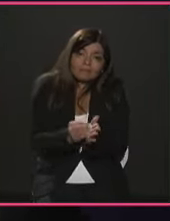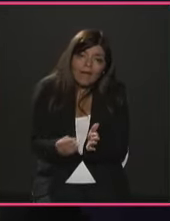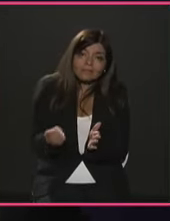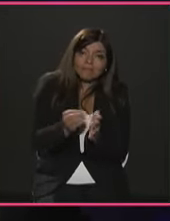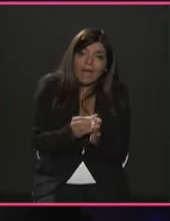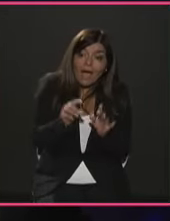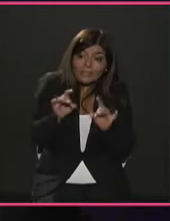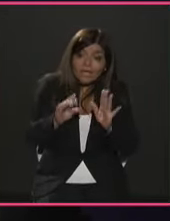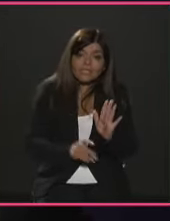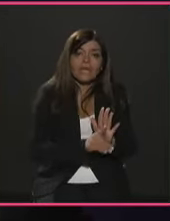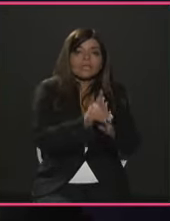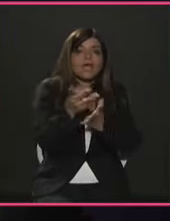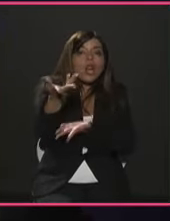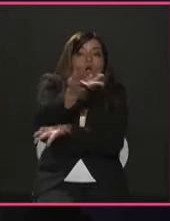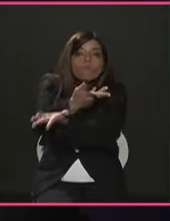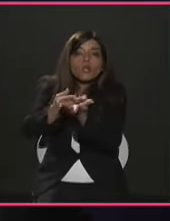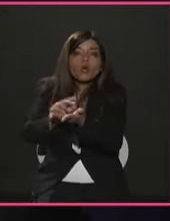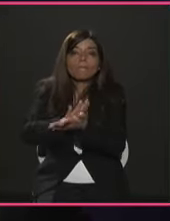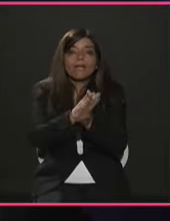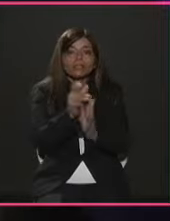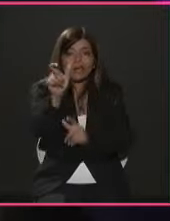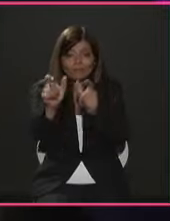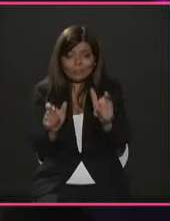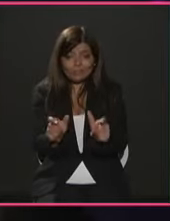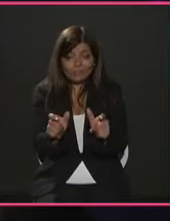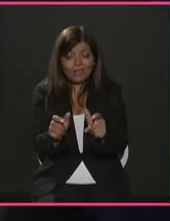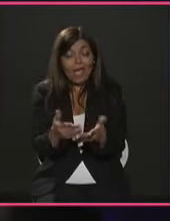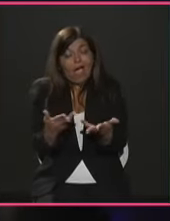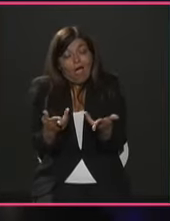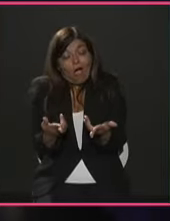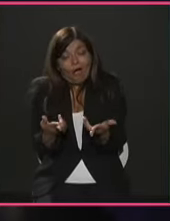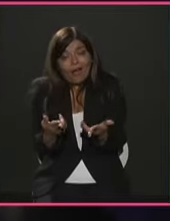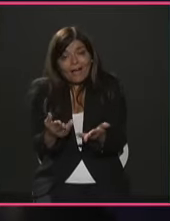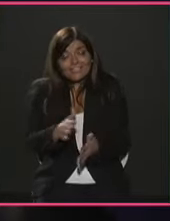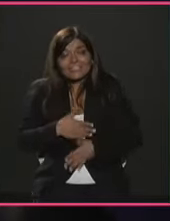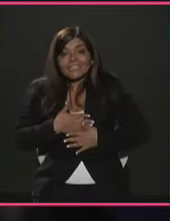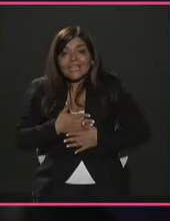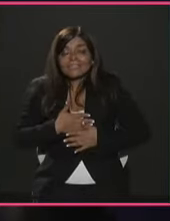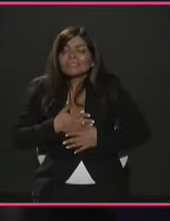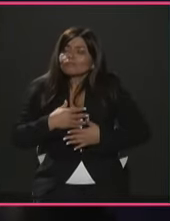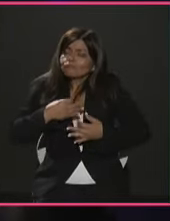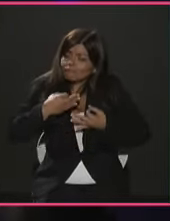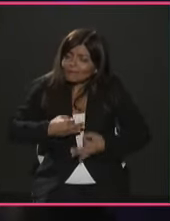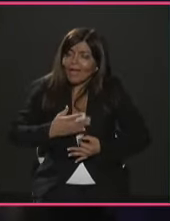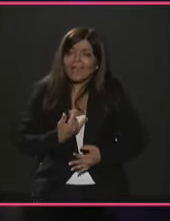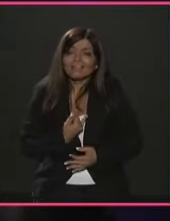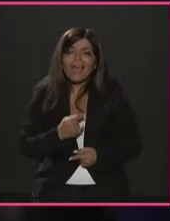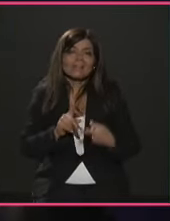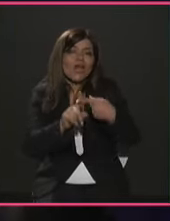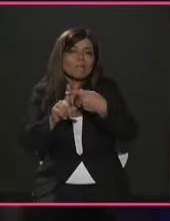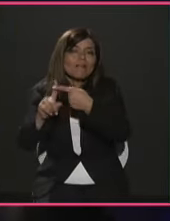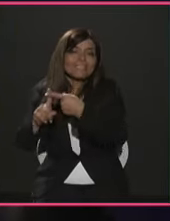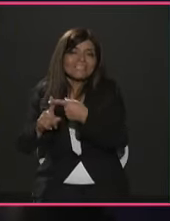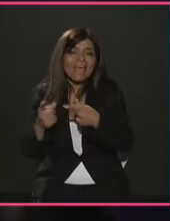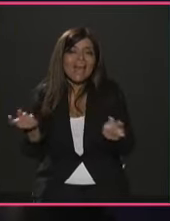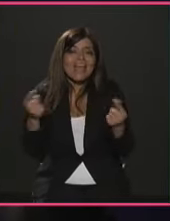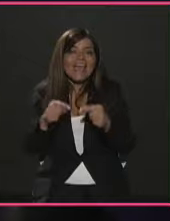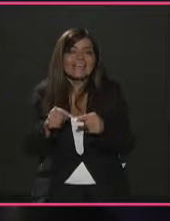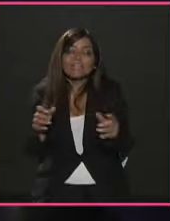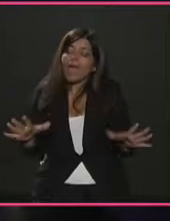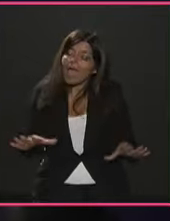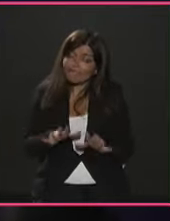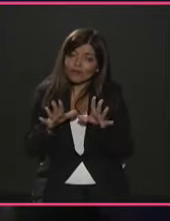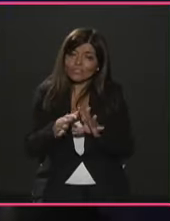desarrollo del bien común para todos nosotros Así que espero que se sientan identificados y que vengan a participar en este lindo